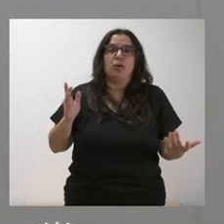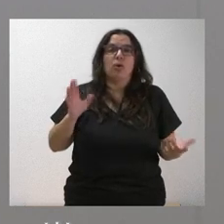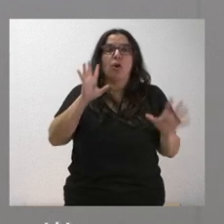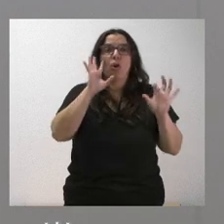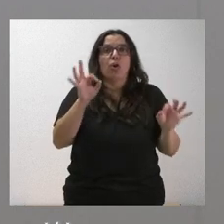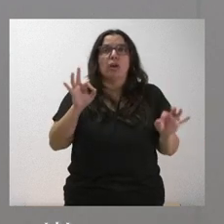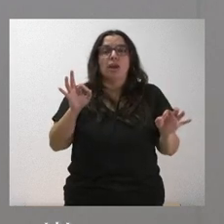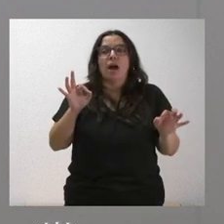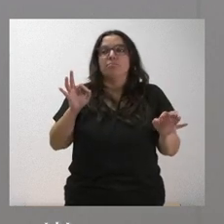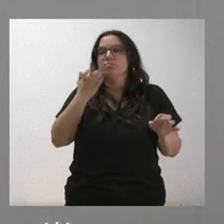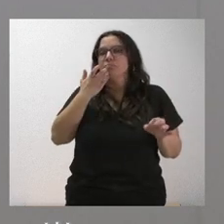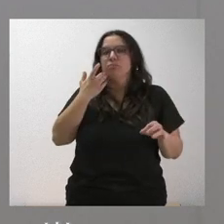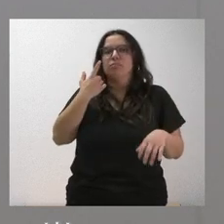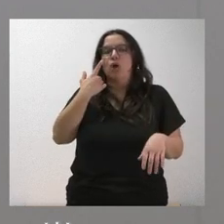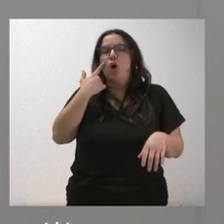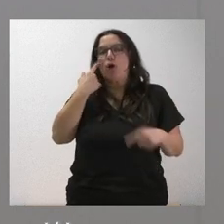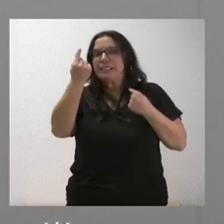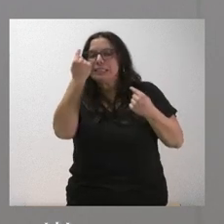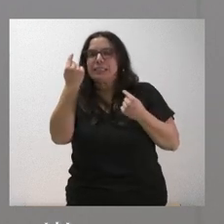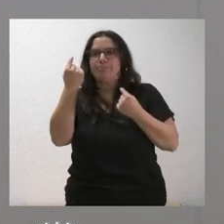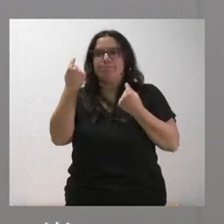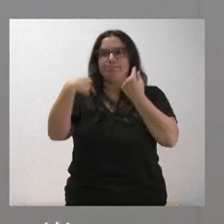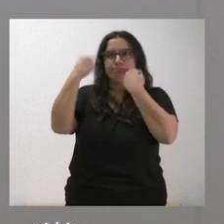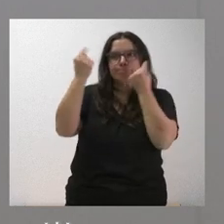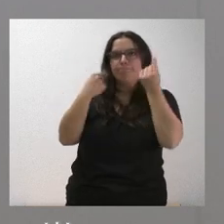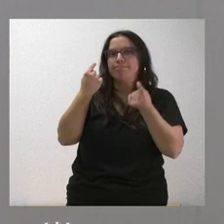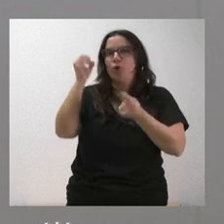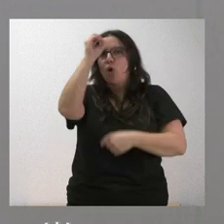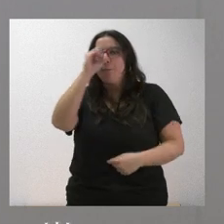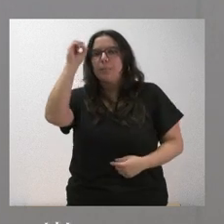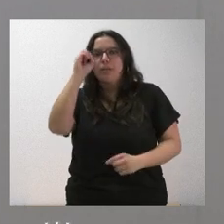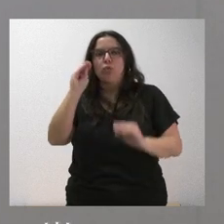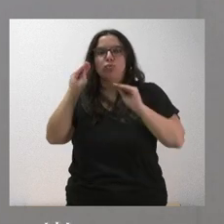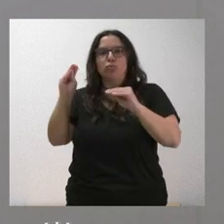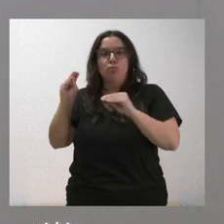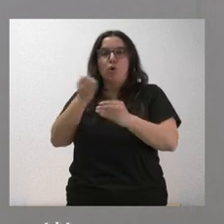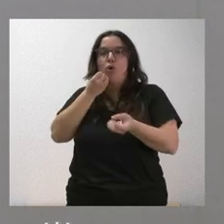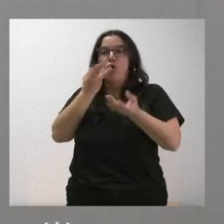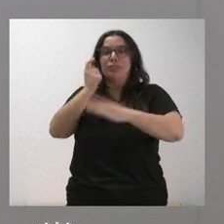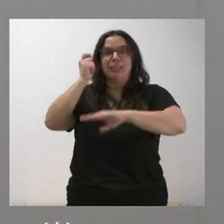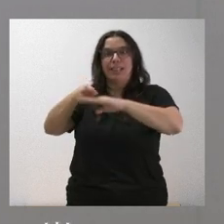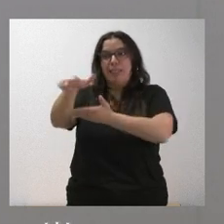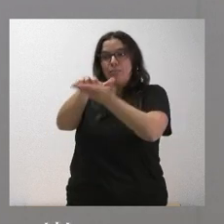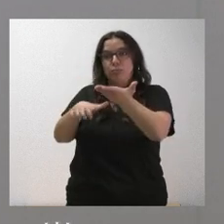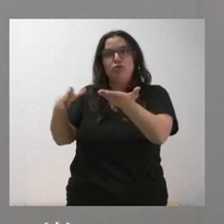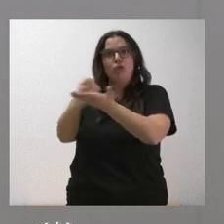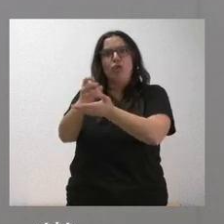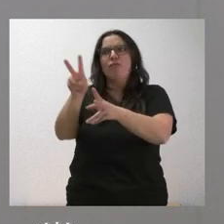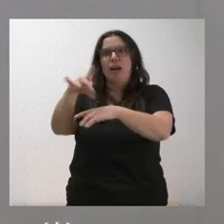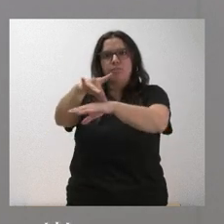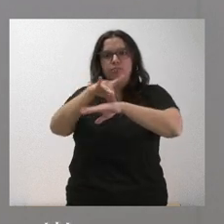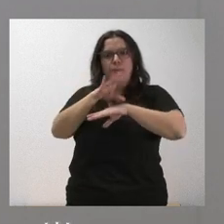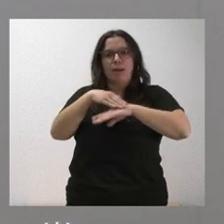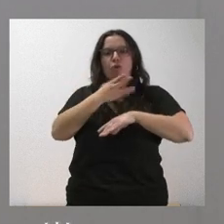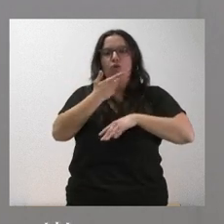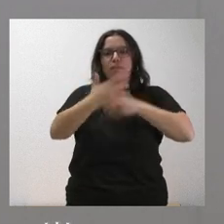cualquier a ación y cualquier eh opinión y cualquier sentencia nos viene muy bien por conocer también los procedimientos y